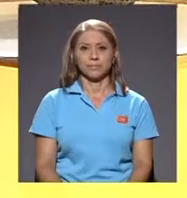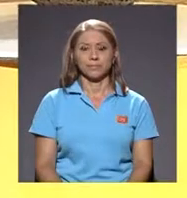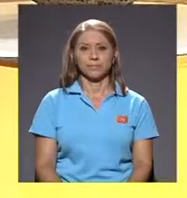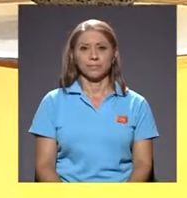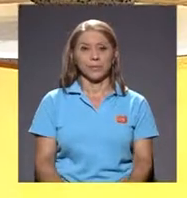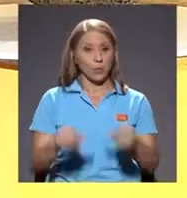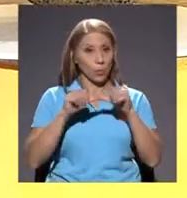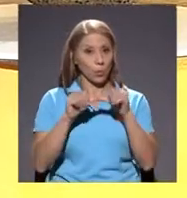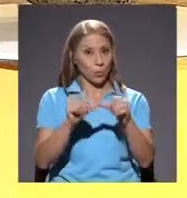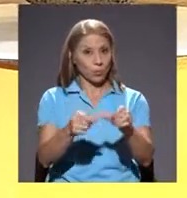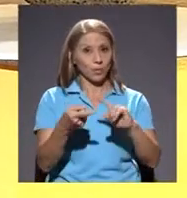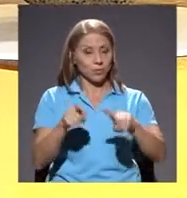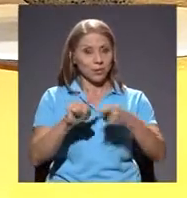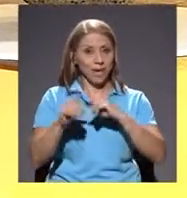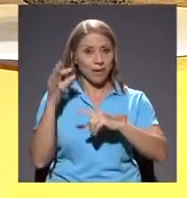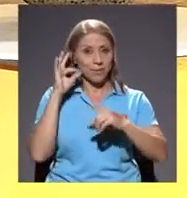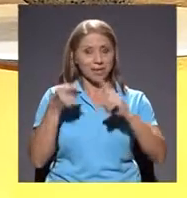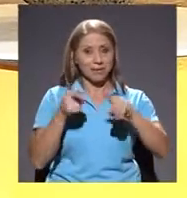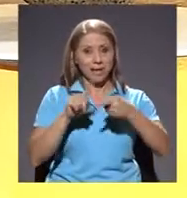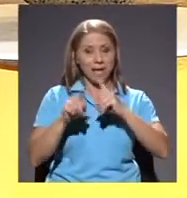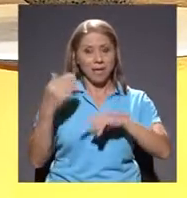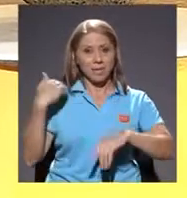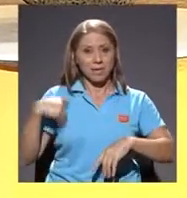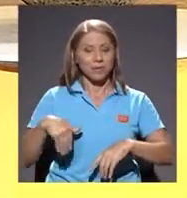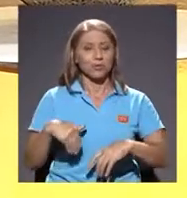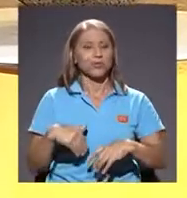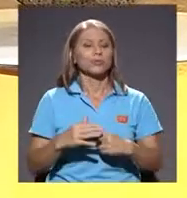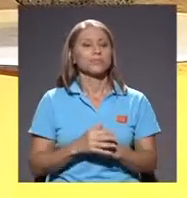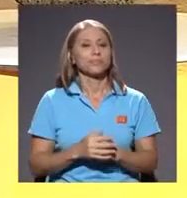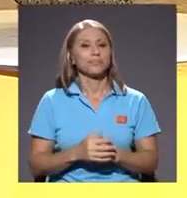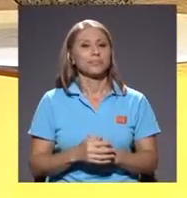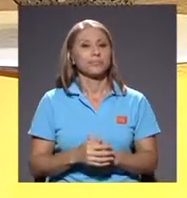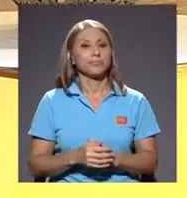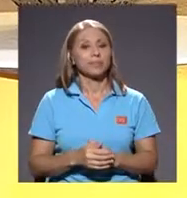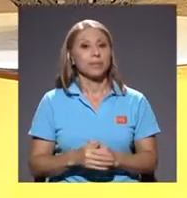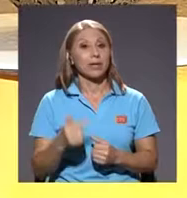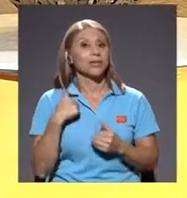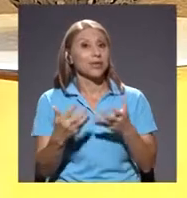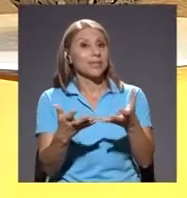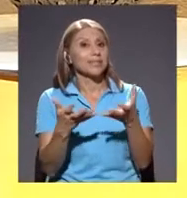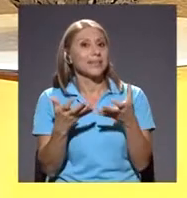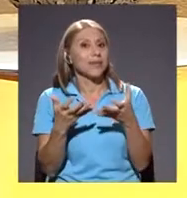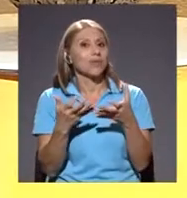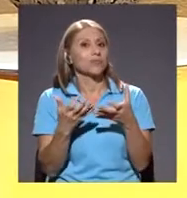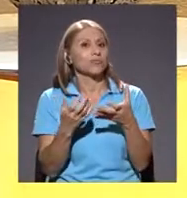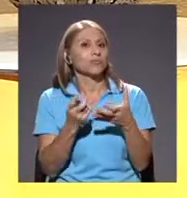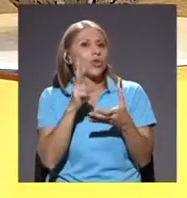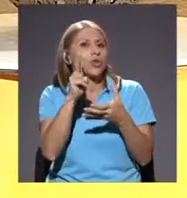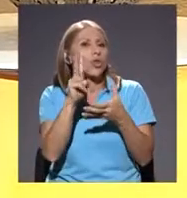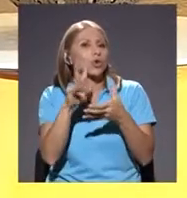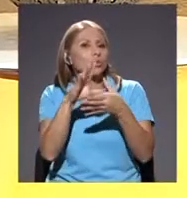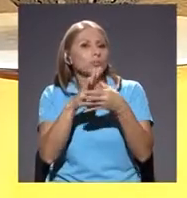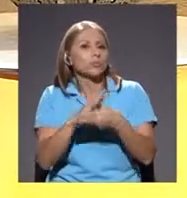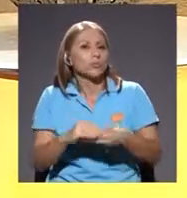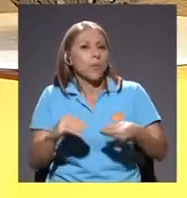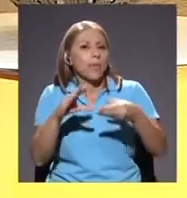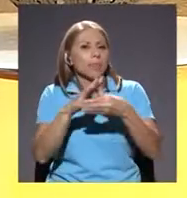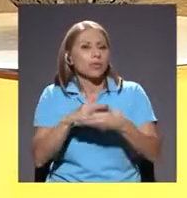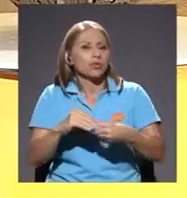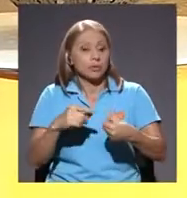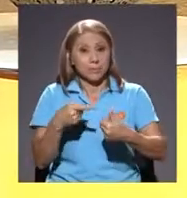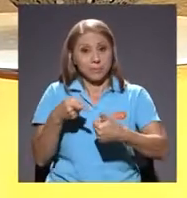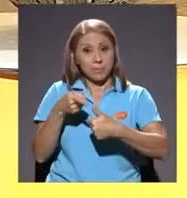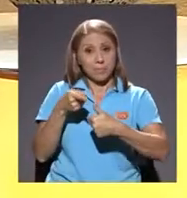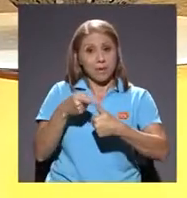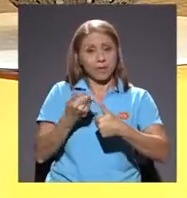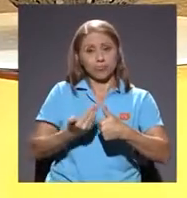continuamos amigas y amigos y les quiero contar dos cuentos el primero es que allá en